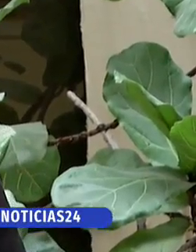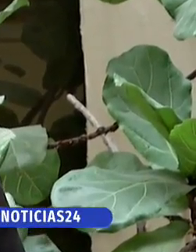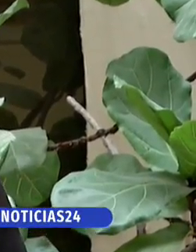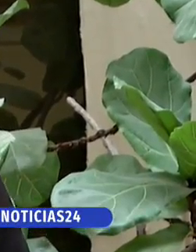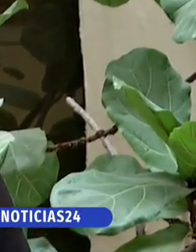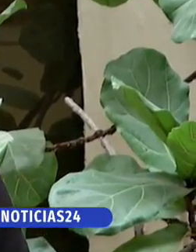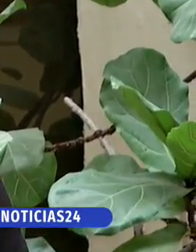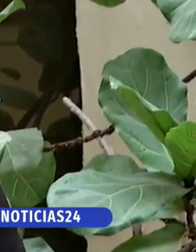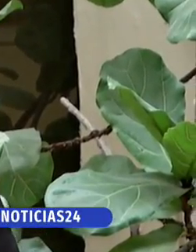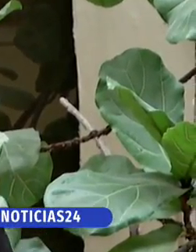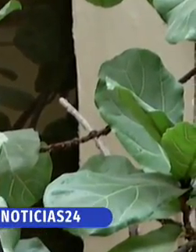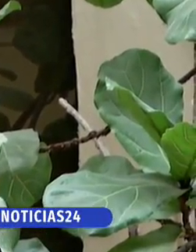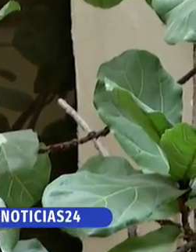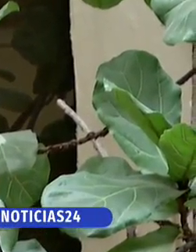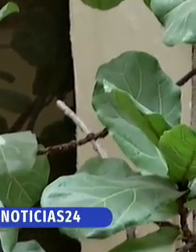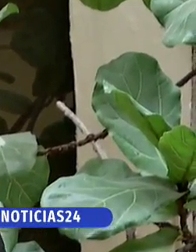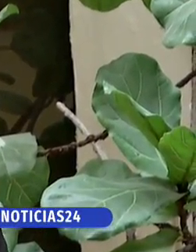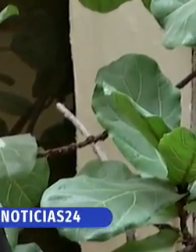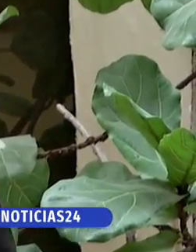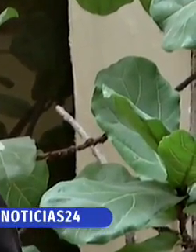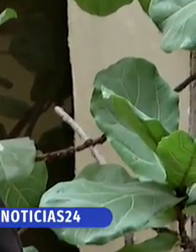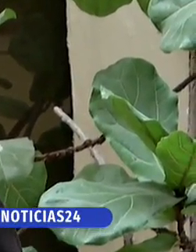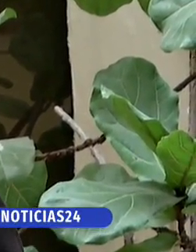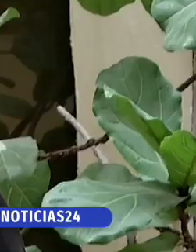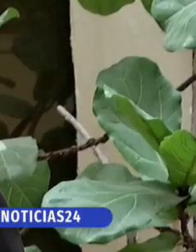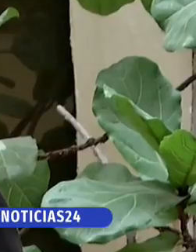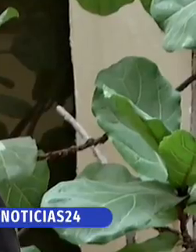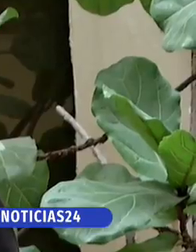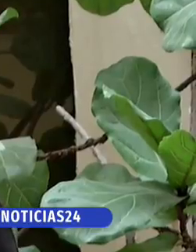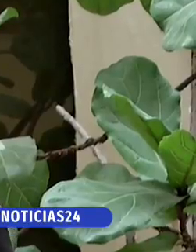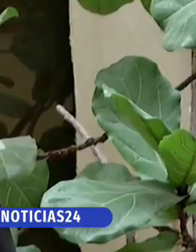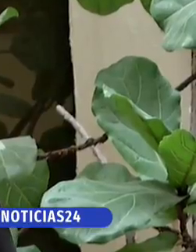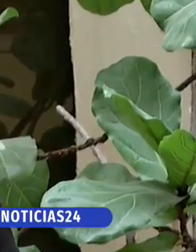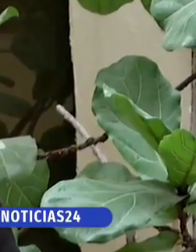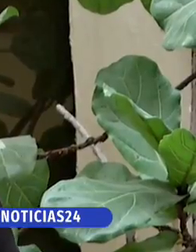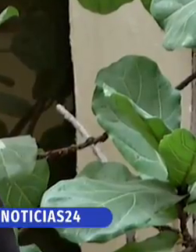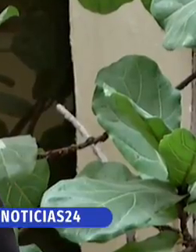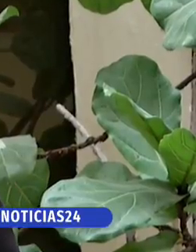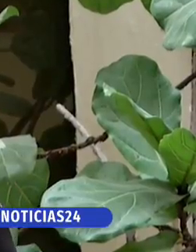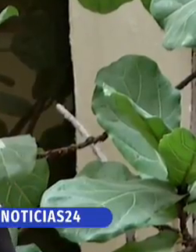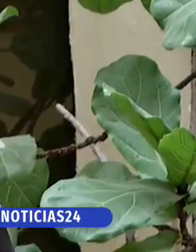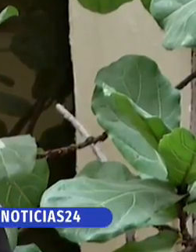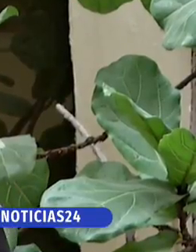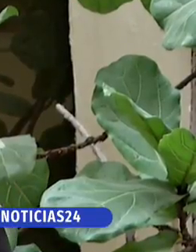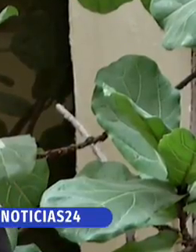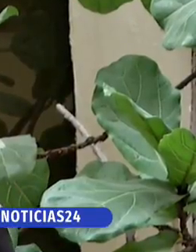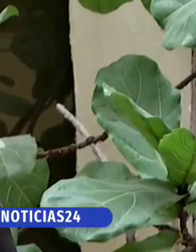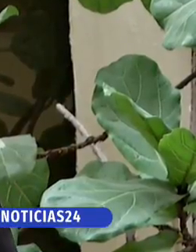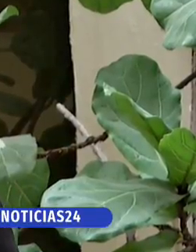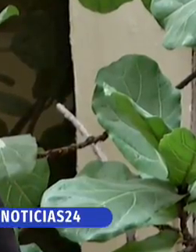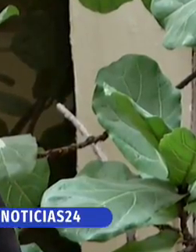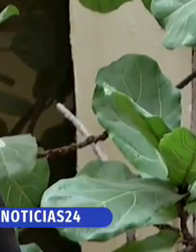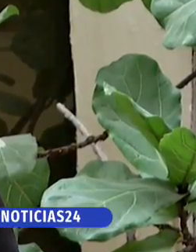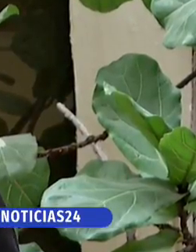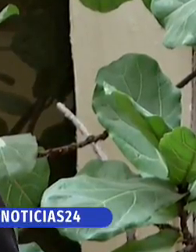sucedido con la Unión Demócrata Independiente. De hecho, les cuento que estamos a la espera de que llegue acá al Congreso Nacional la presidenta de la